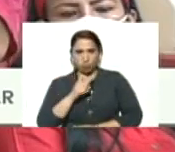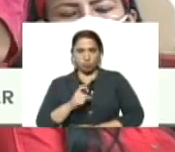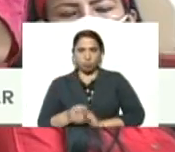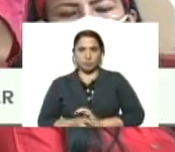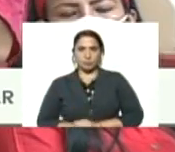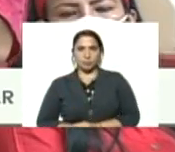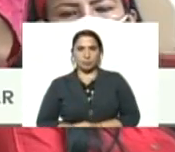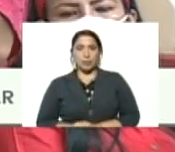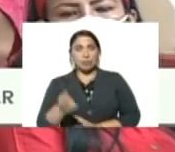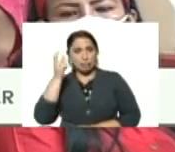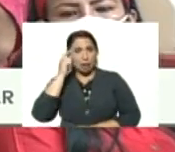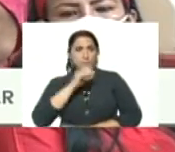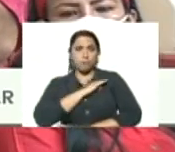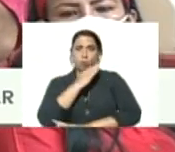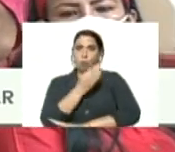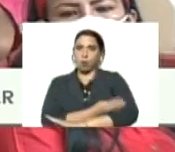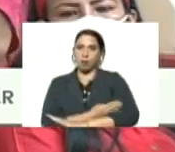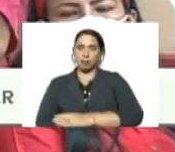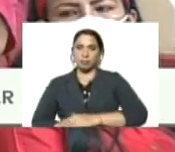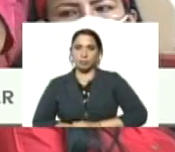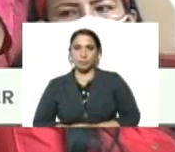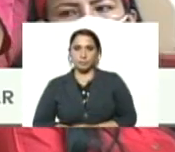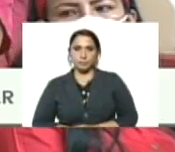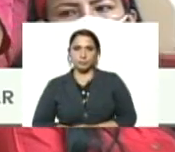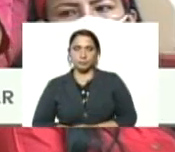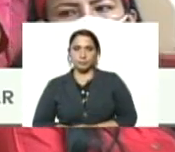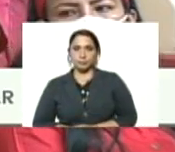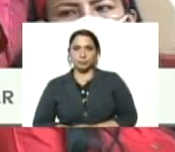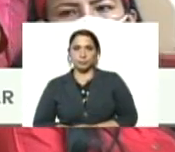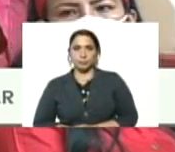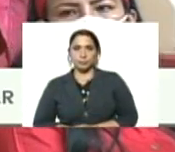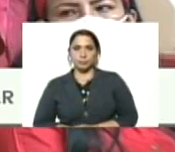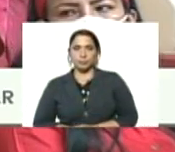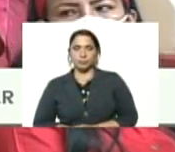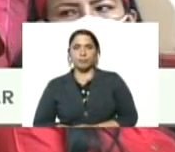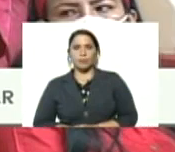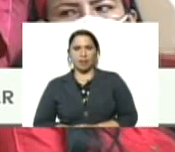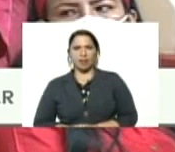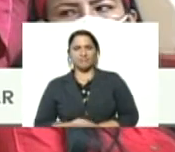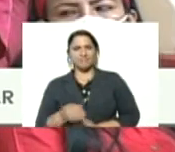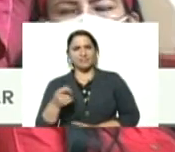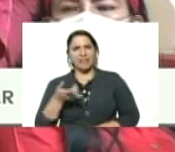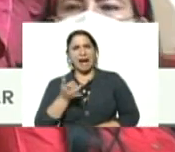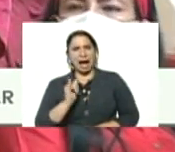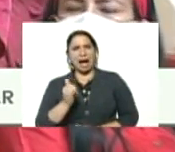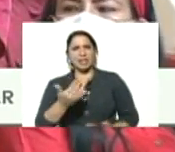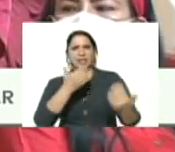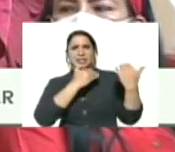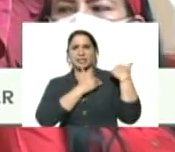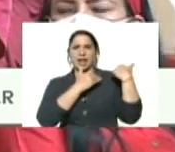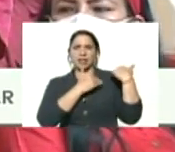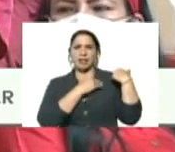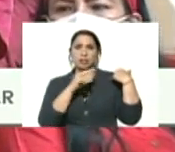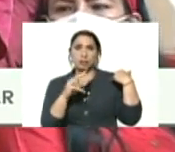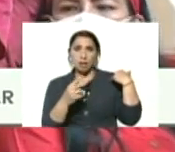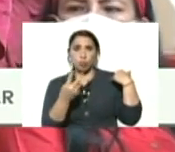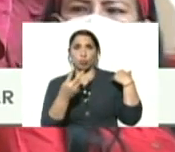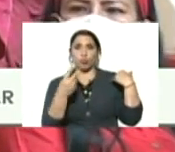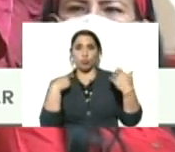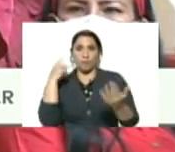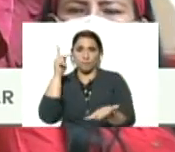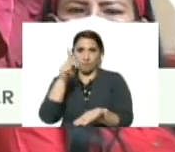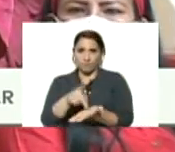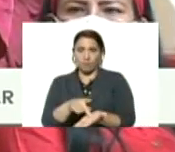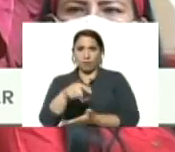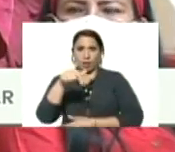son días duros. Rosa, que ha estado encargada de los eventos, yo creo que este es el segundo que yo vengo aquí,